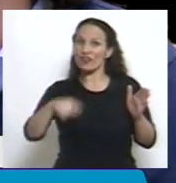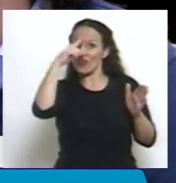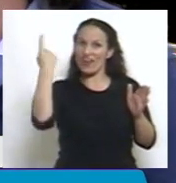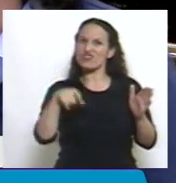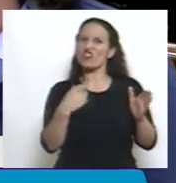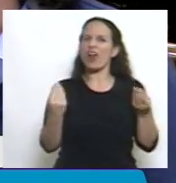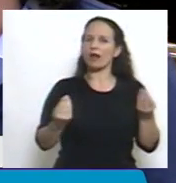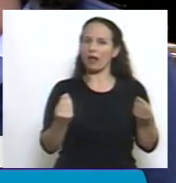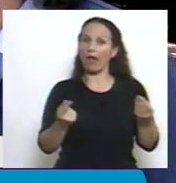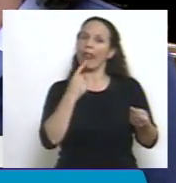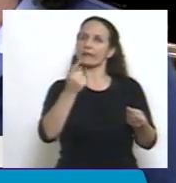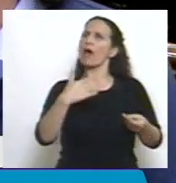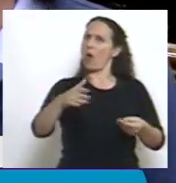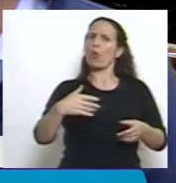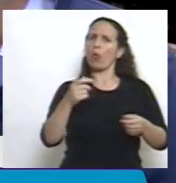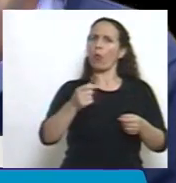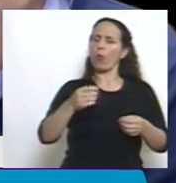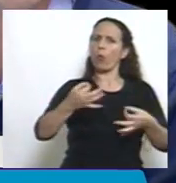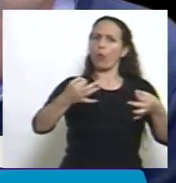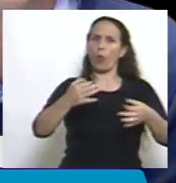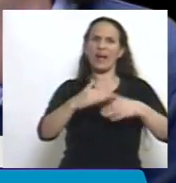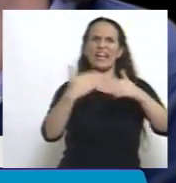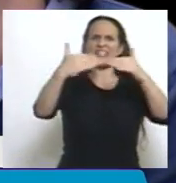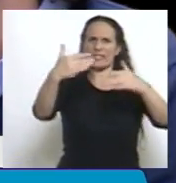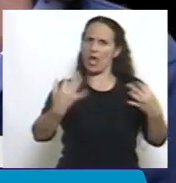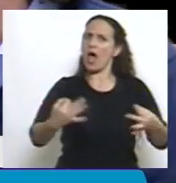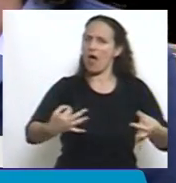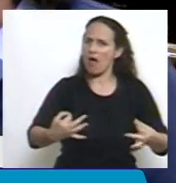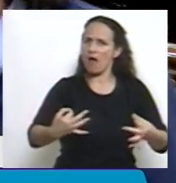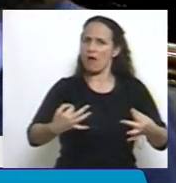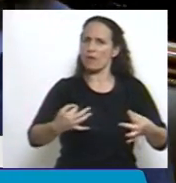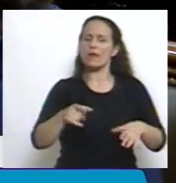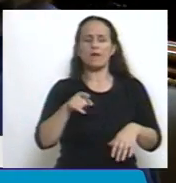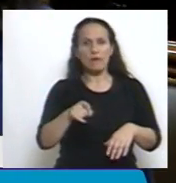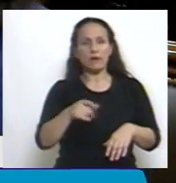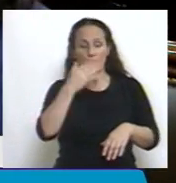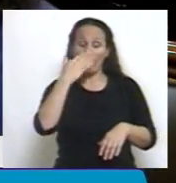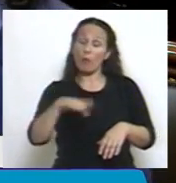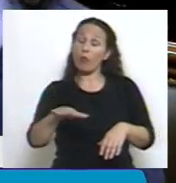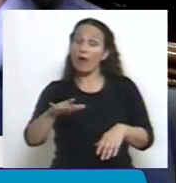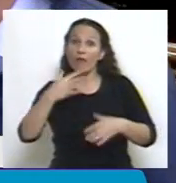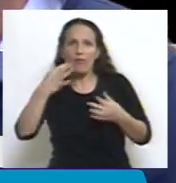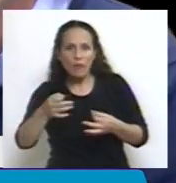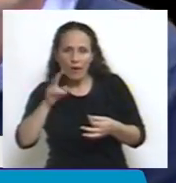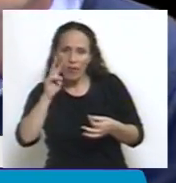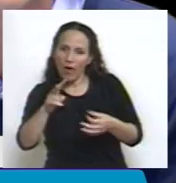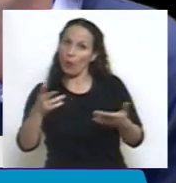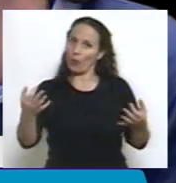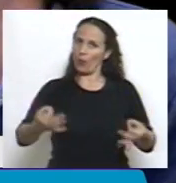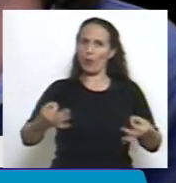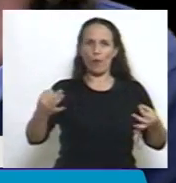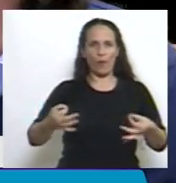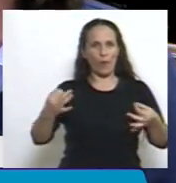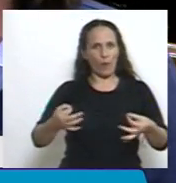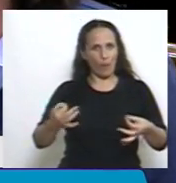el crecimiento. Era moderado con su pauta de crecimiento. Y después la realidad lo sorprendía positivamente, entonces lo que tenía eran más